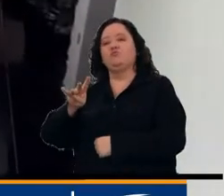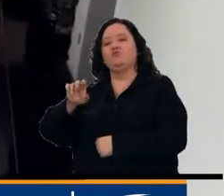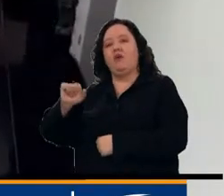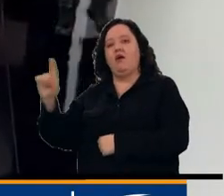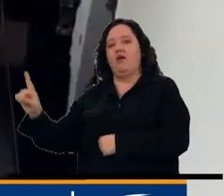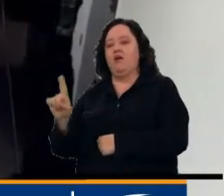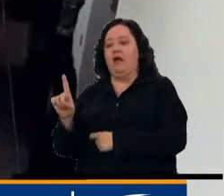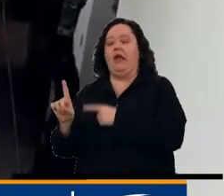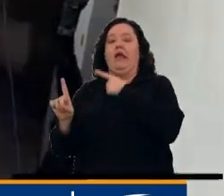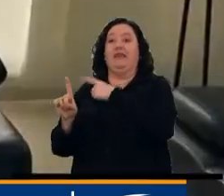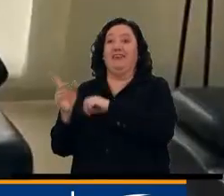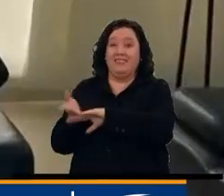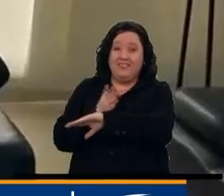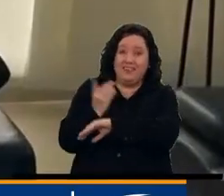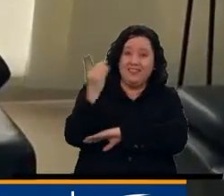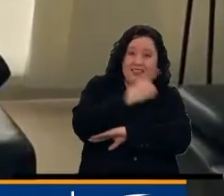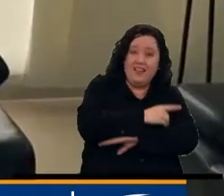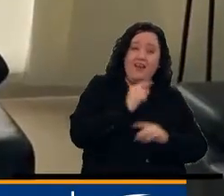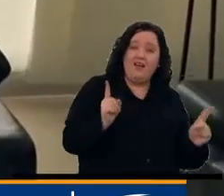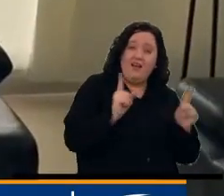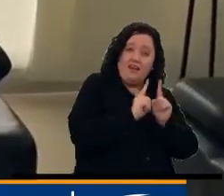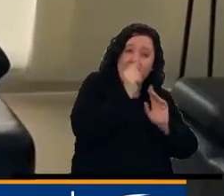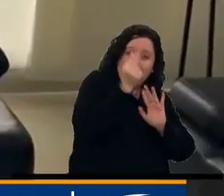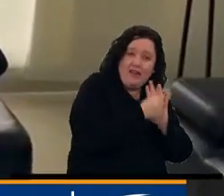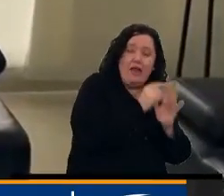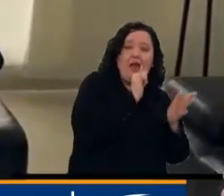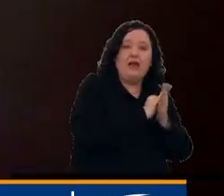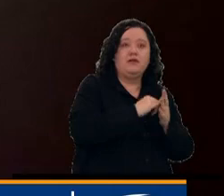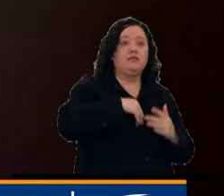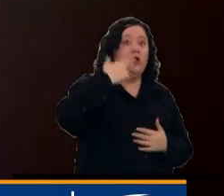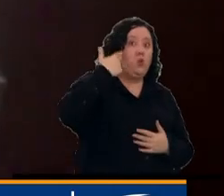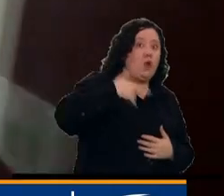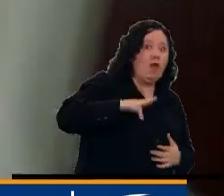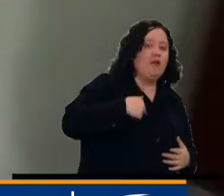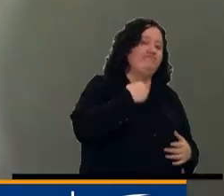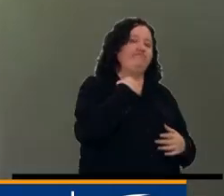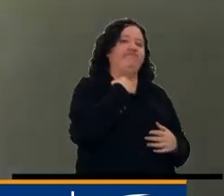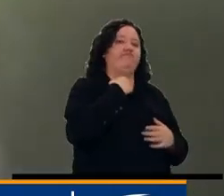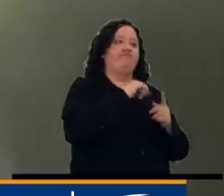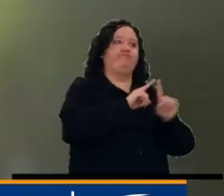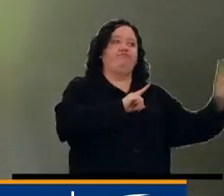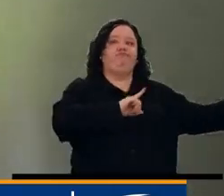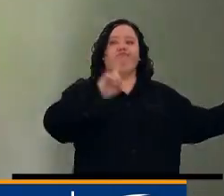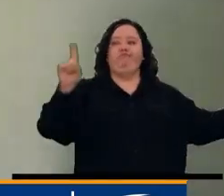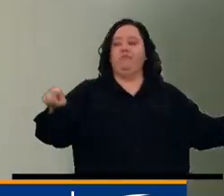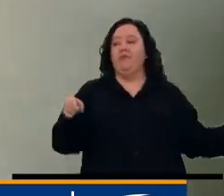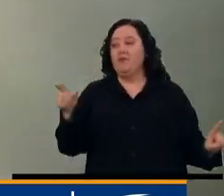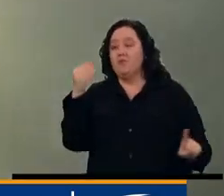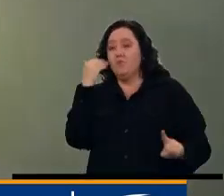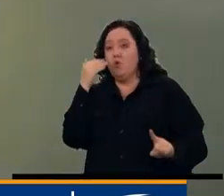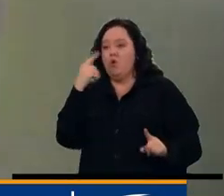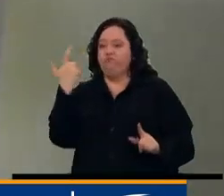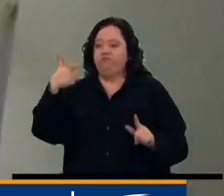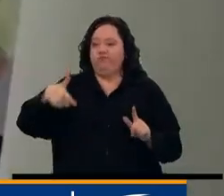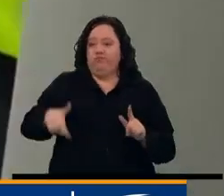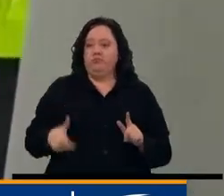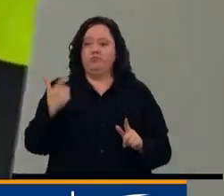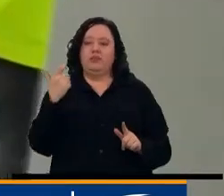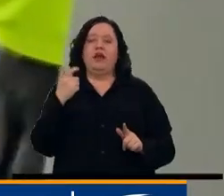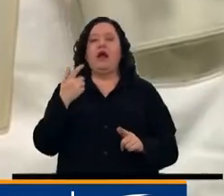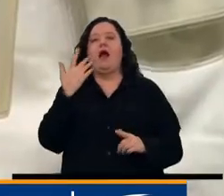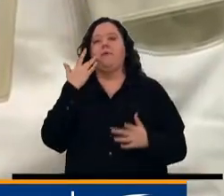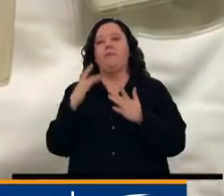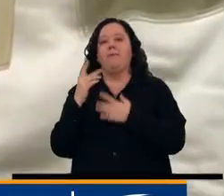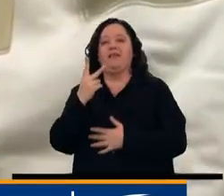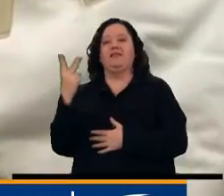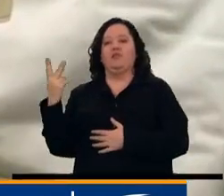Fritanga, con quien ese día celebraban la unión y cuya luna de miel no alcanzaron a disfrutar. A ella le encontraron un revólver calibre 22 en su